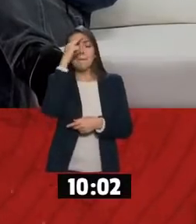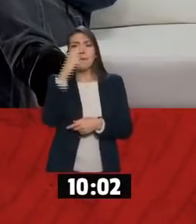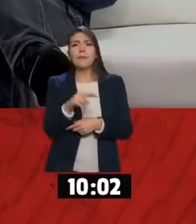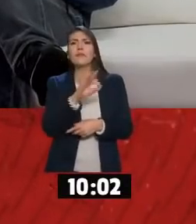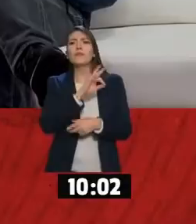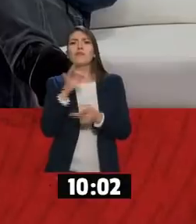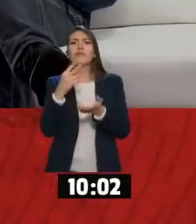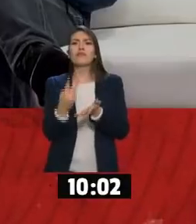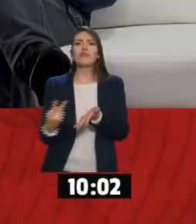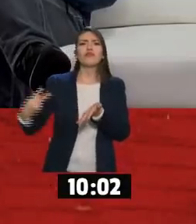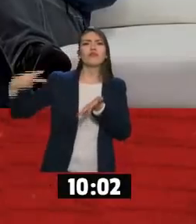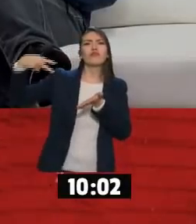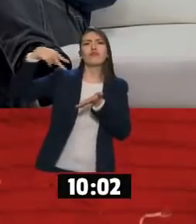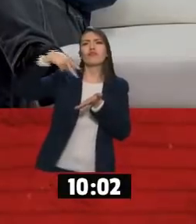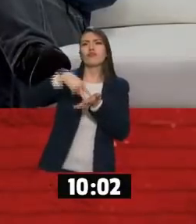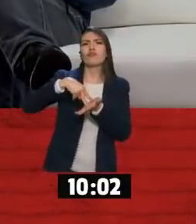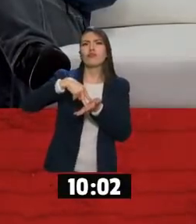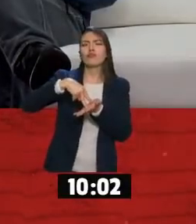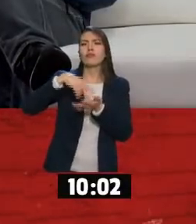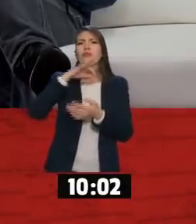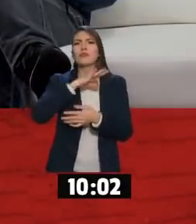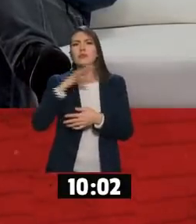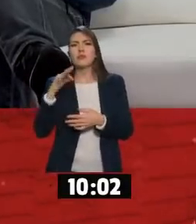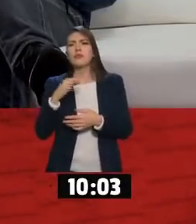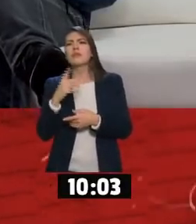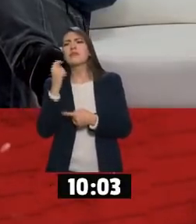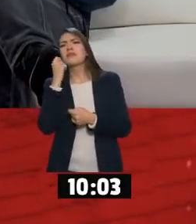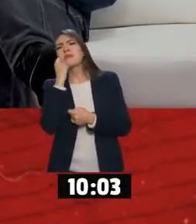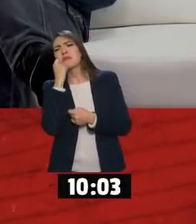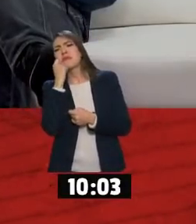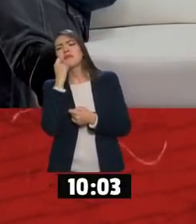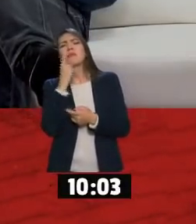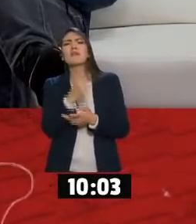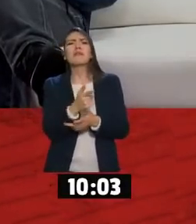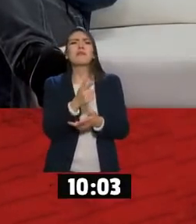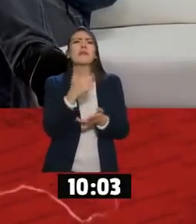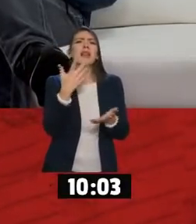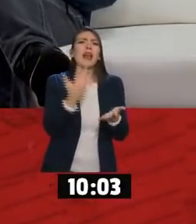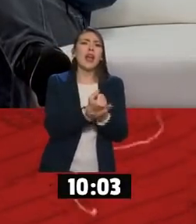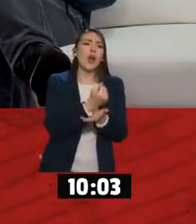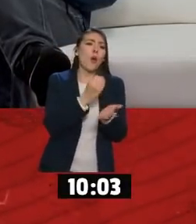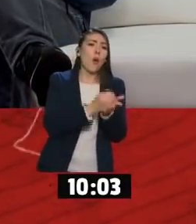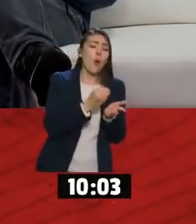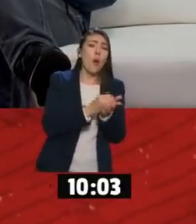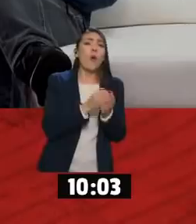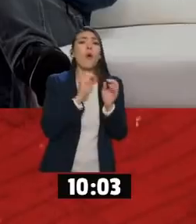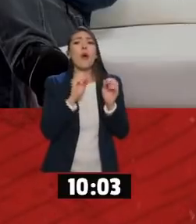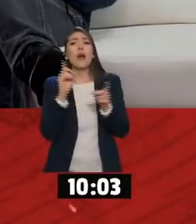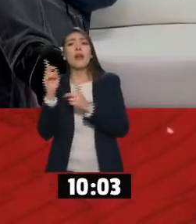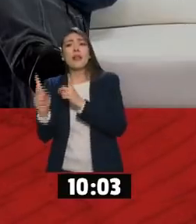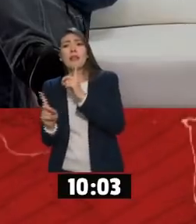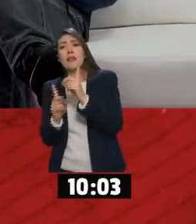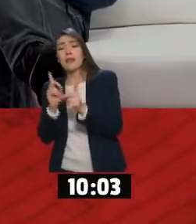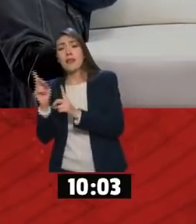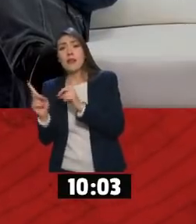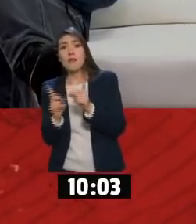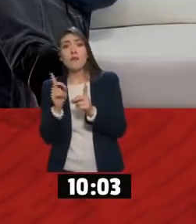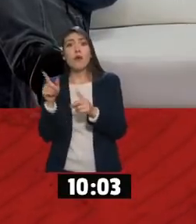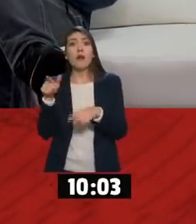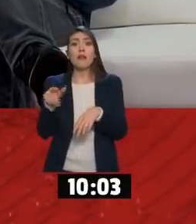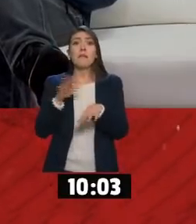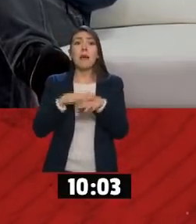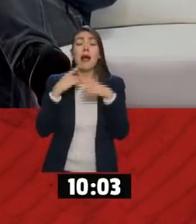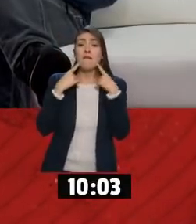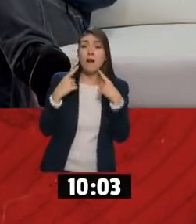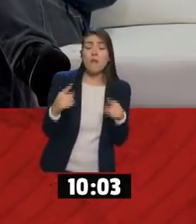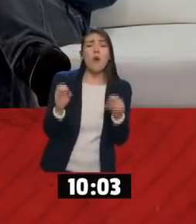del más alto nivel mundial. No importando si la medalla era esperada, si no era esperada, si era un deporte clásico, si era un deporte famoso, no importando.